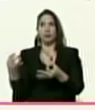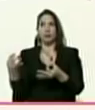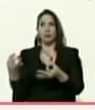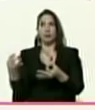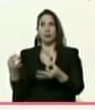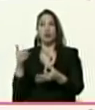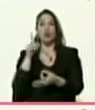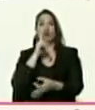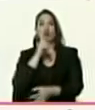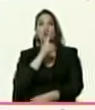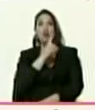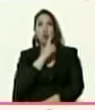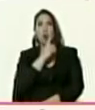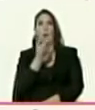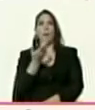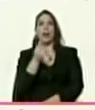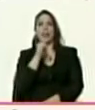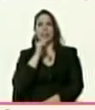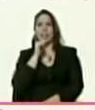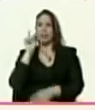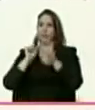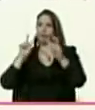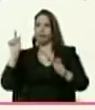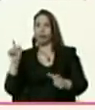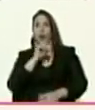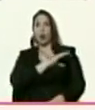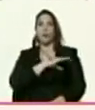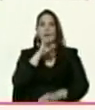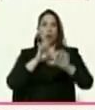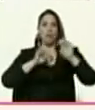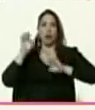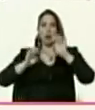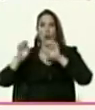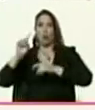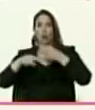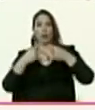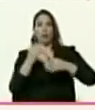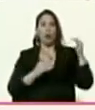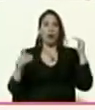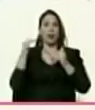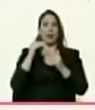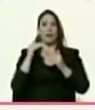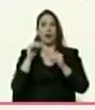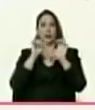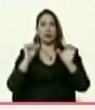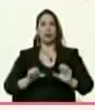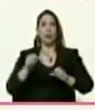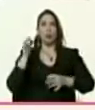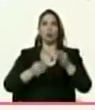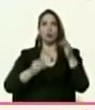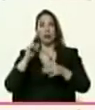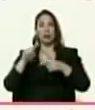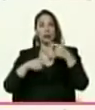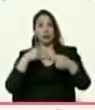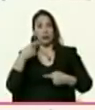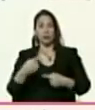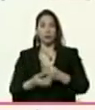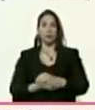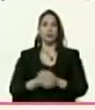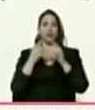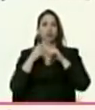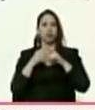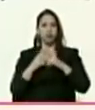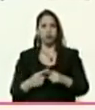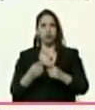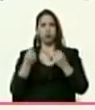los nombres, los casos, y que la Comisión evalúa y luego eleva al sistema de justicia. Por lo tanto, más allá de cifras que